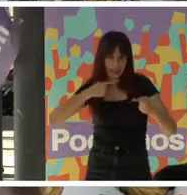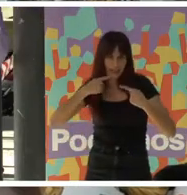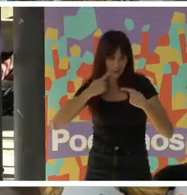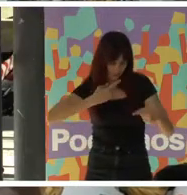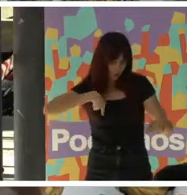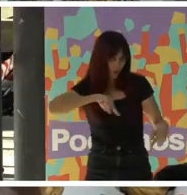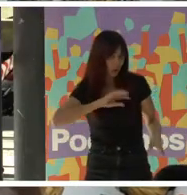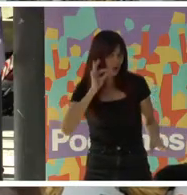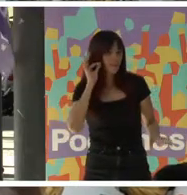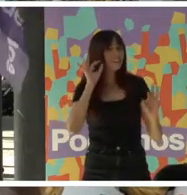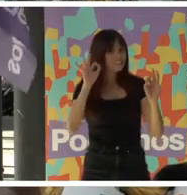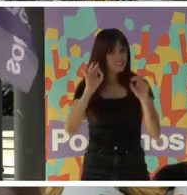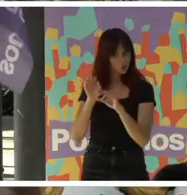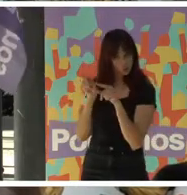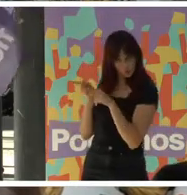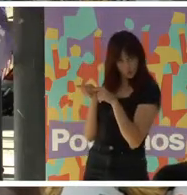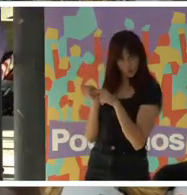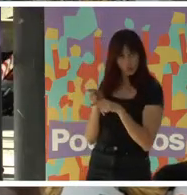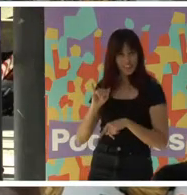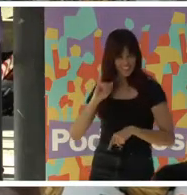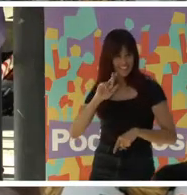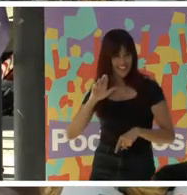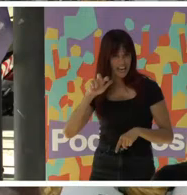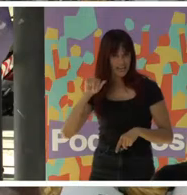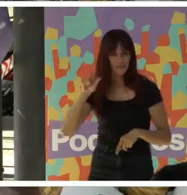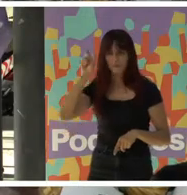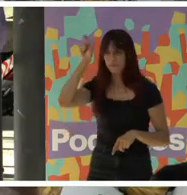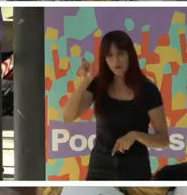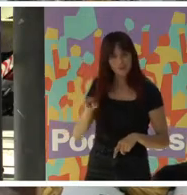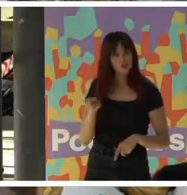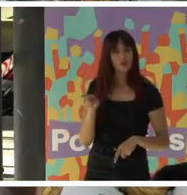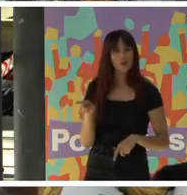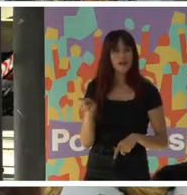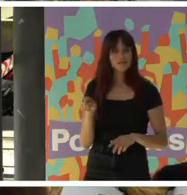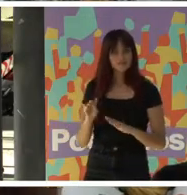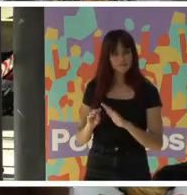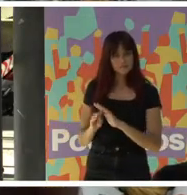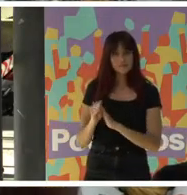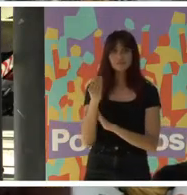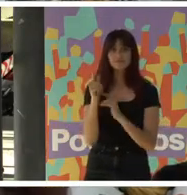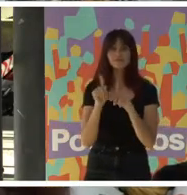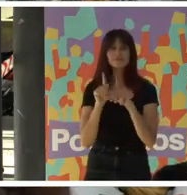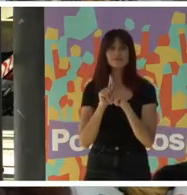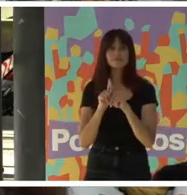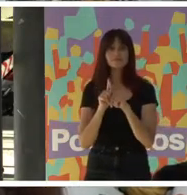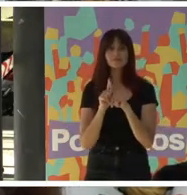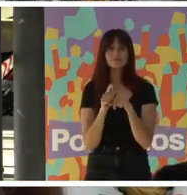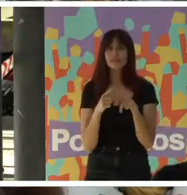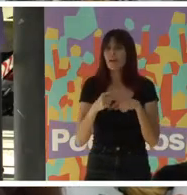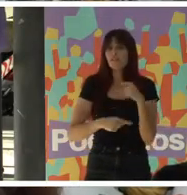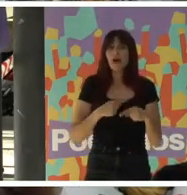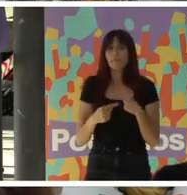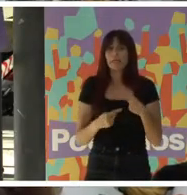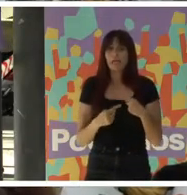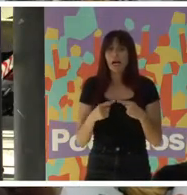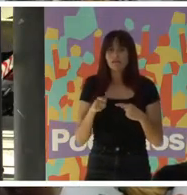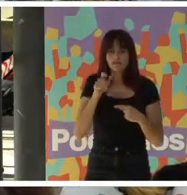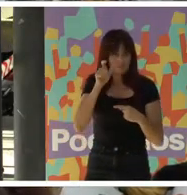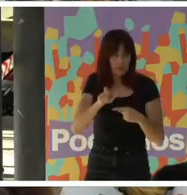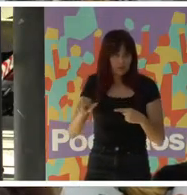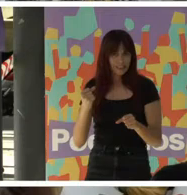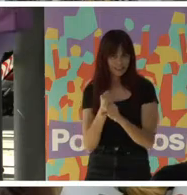de nosotras y particularmente de ella, es una persona que nació en el seno de una clase, de una familia de clase